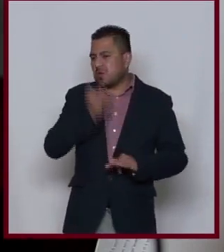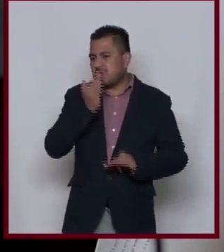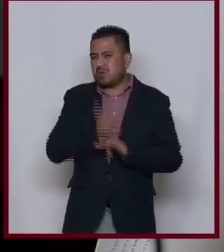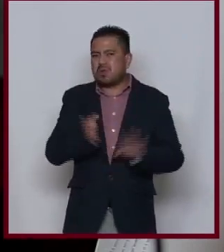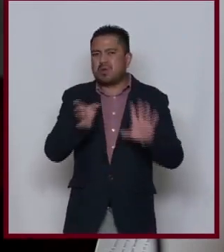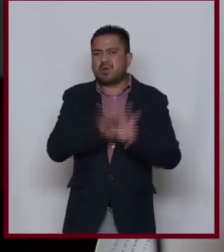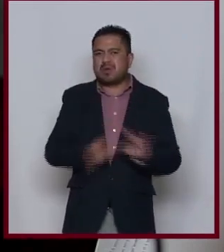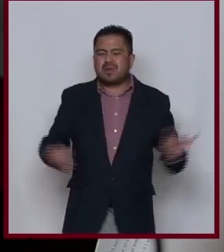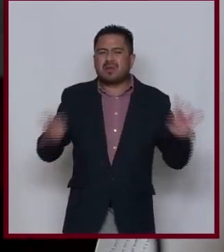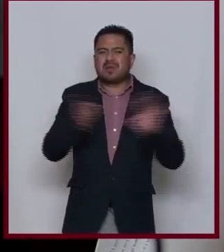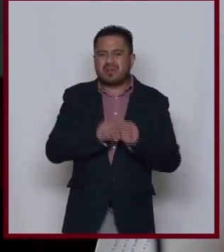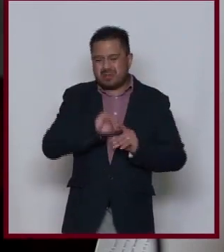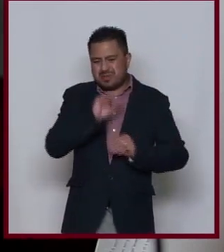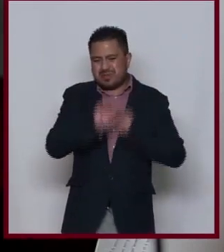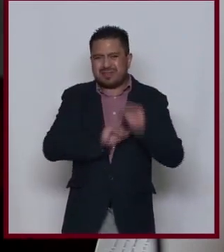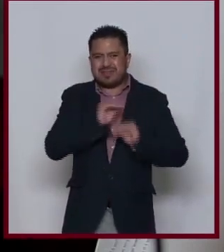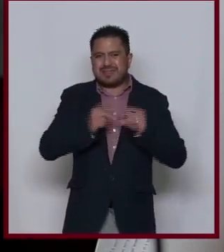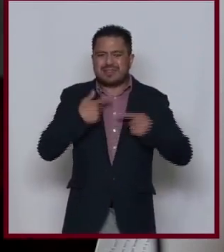de compositores,